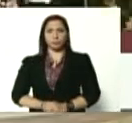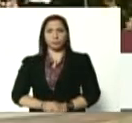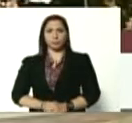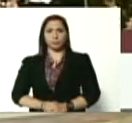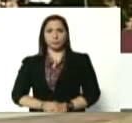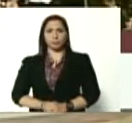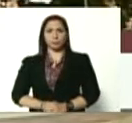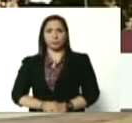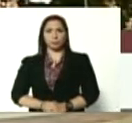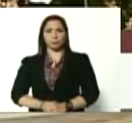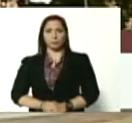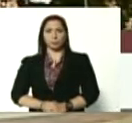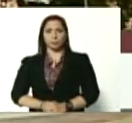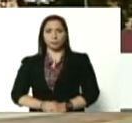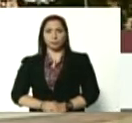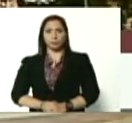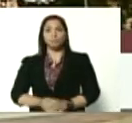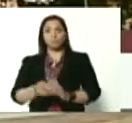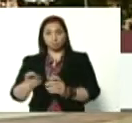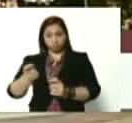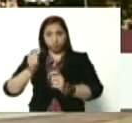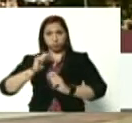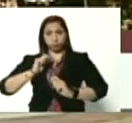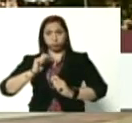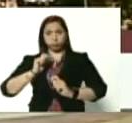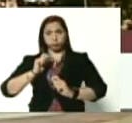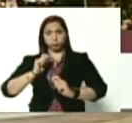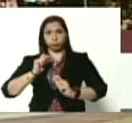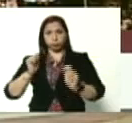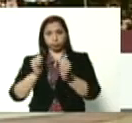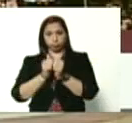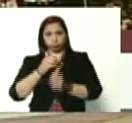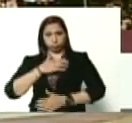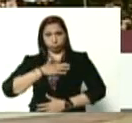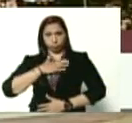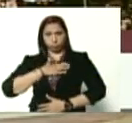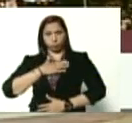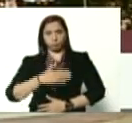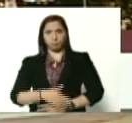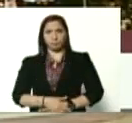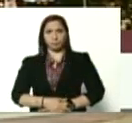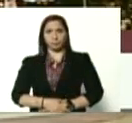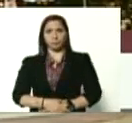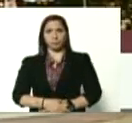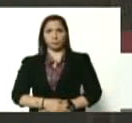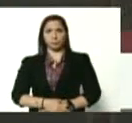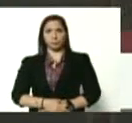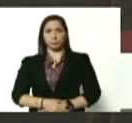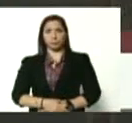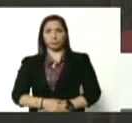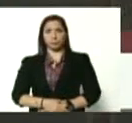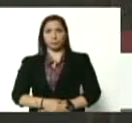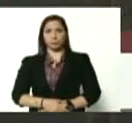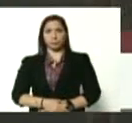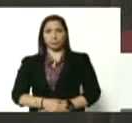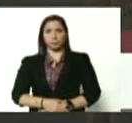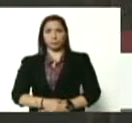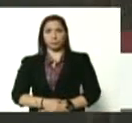de esta consideración que han tenido con mi persona aquí estuvimos